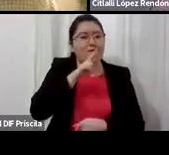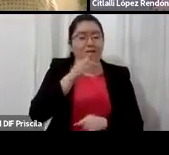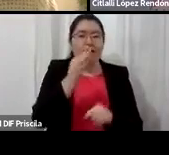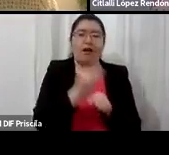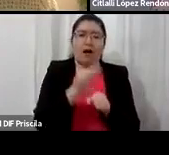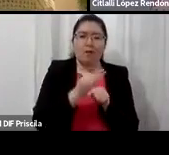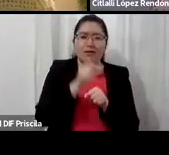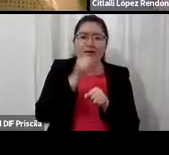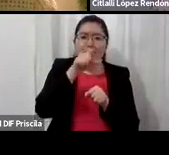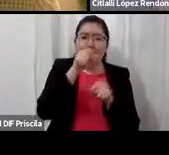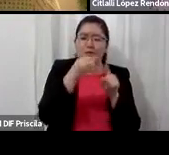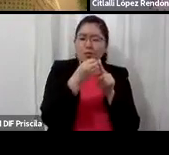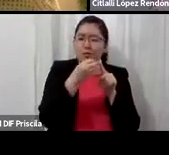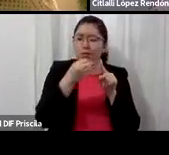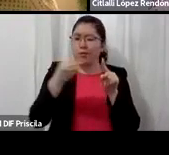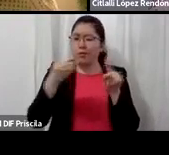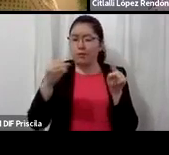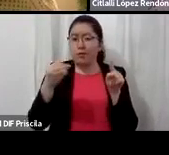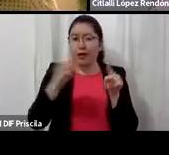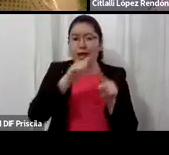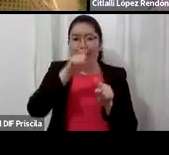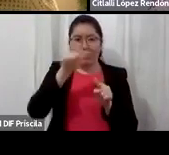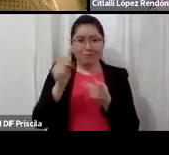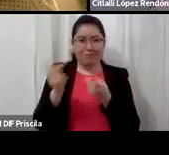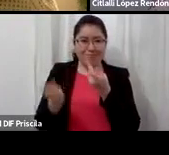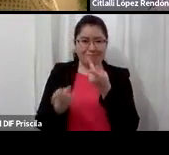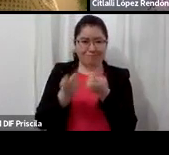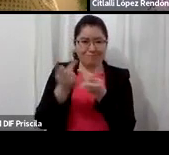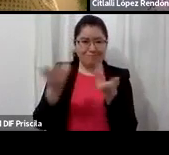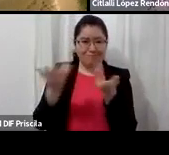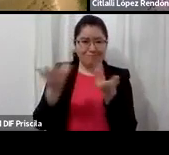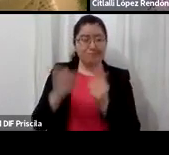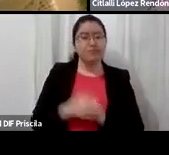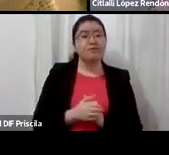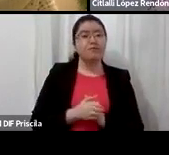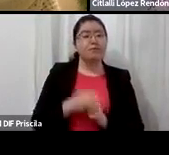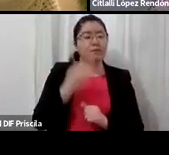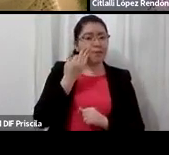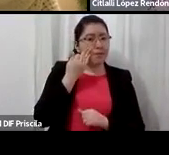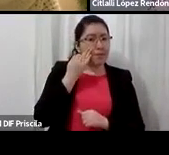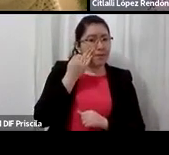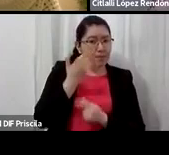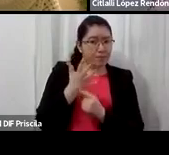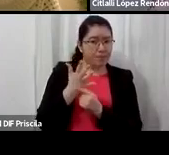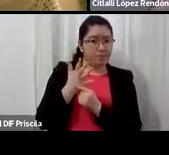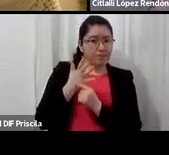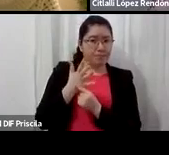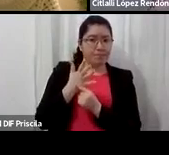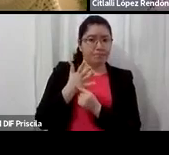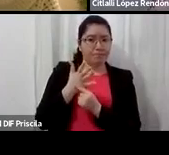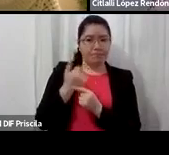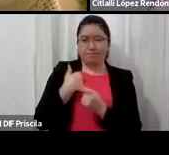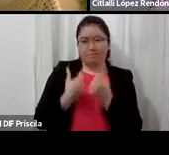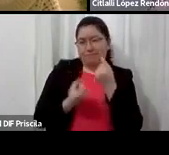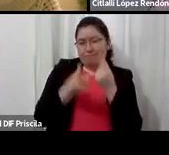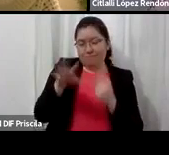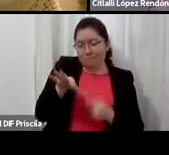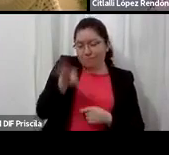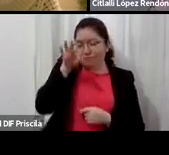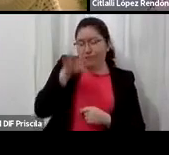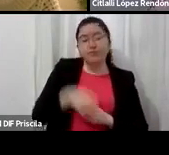con el hilo de la conversación, pero en Facebook nos comentan por leer uno de ellos que hay